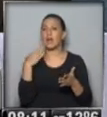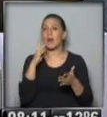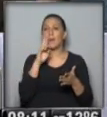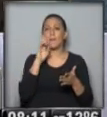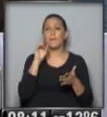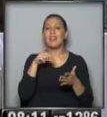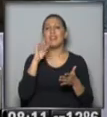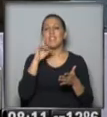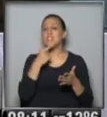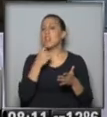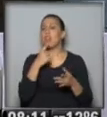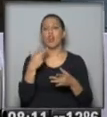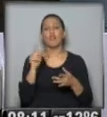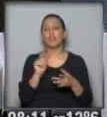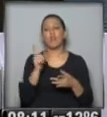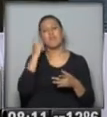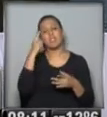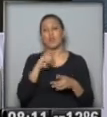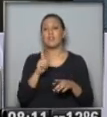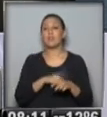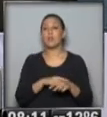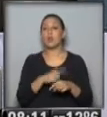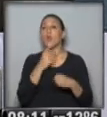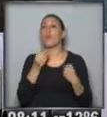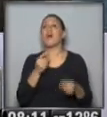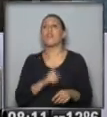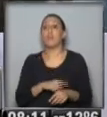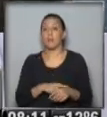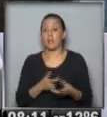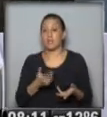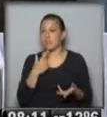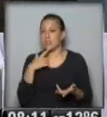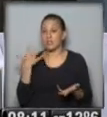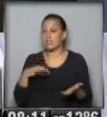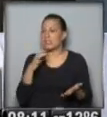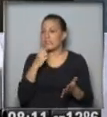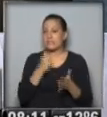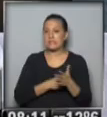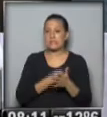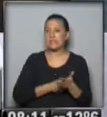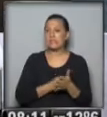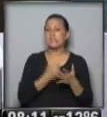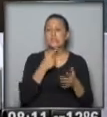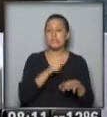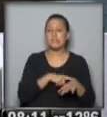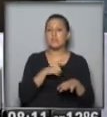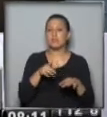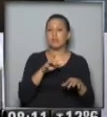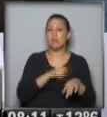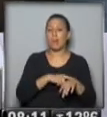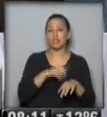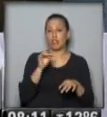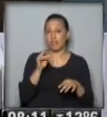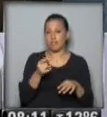había dicho que no que tampoco consideraba que era el momento claro cuando es el momento cuando se está peleando por una situación tan complicada como la del descenso o